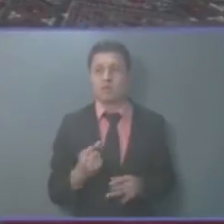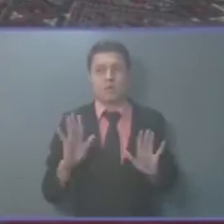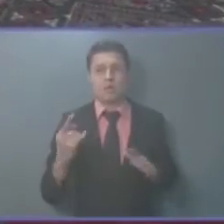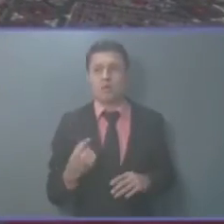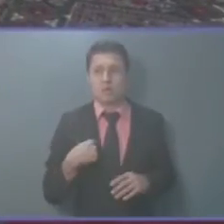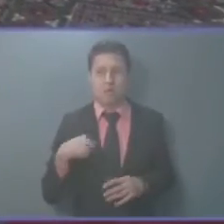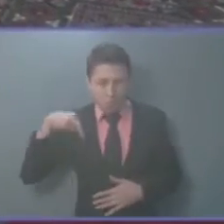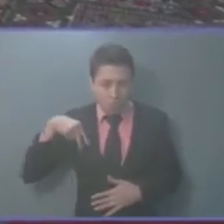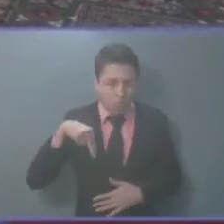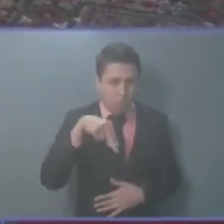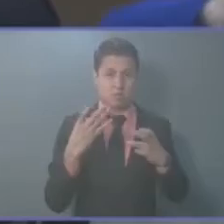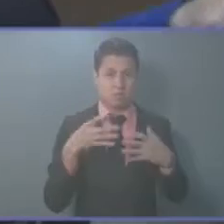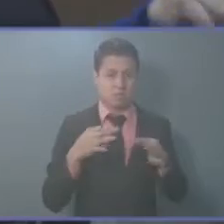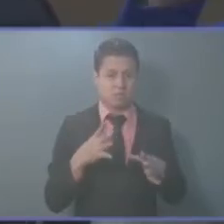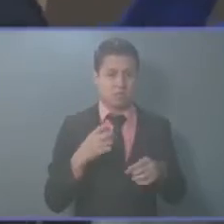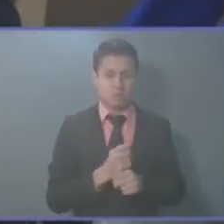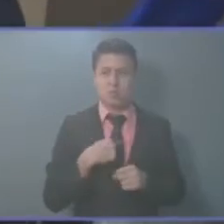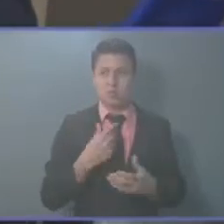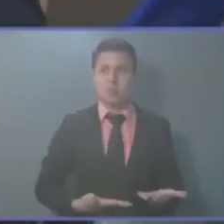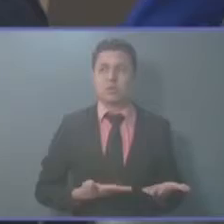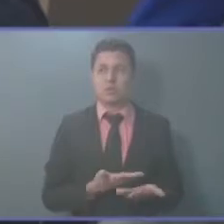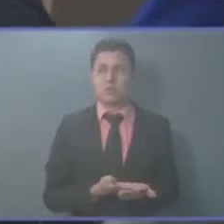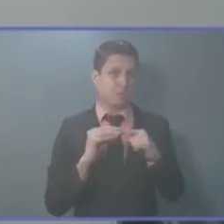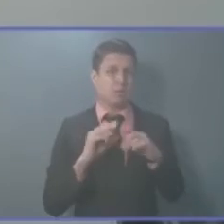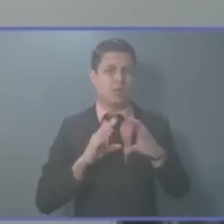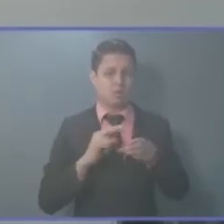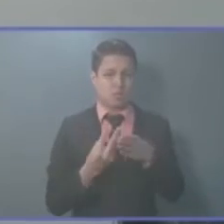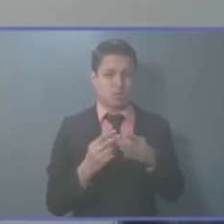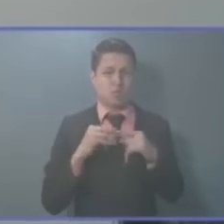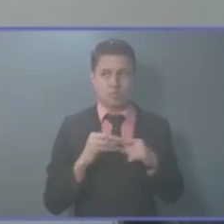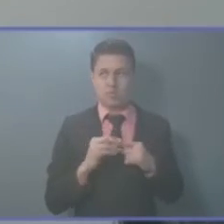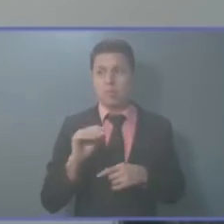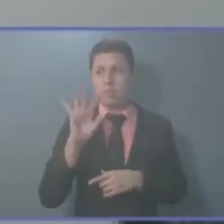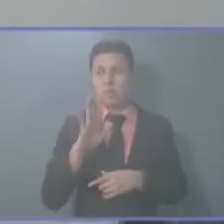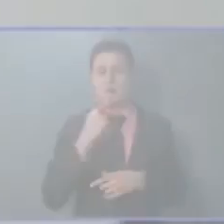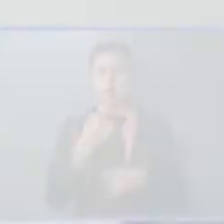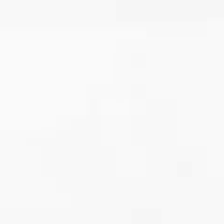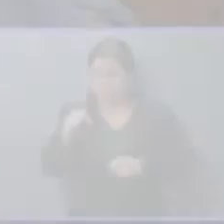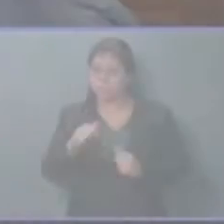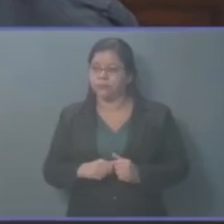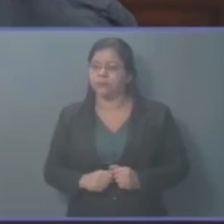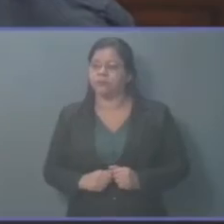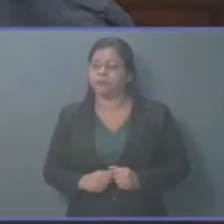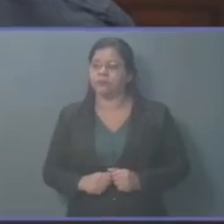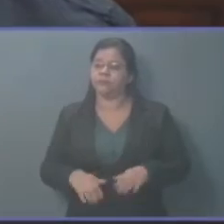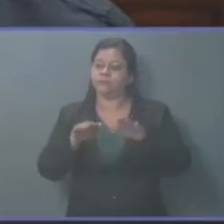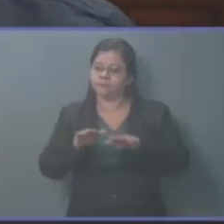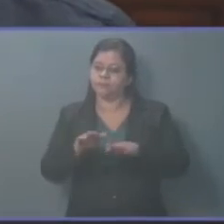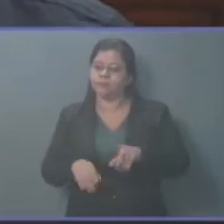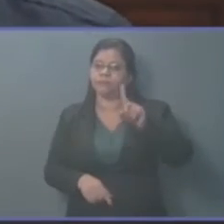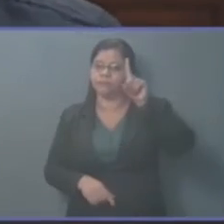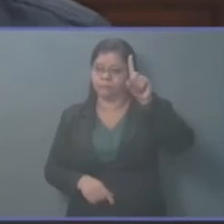Después de un largo debate, por fin se acordó un dictamen favorable para el desembolso inmediato de los recursos. Gracias a